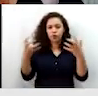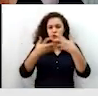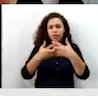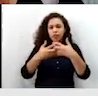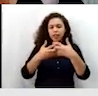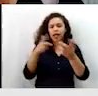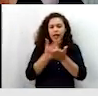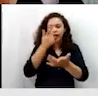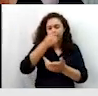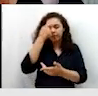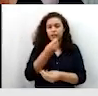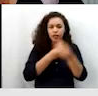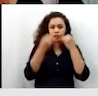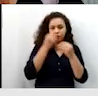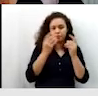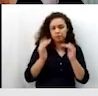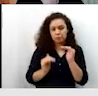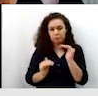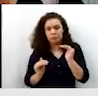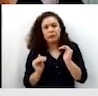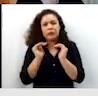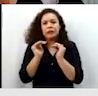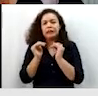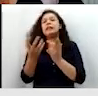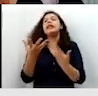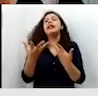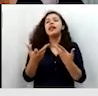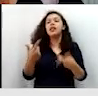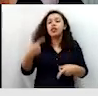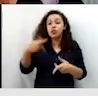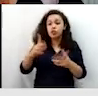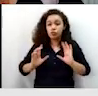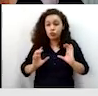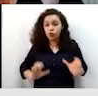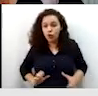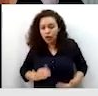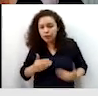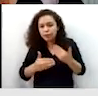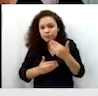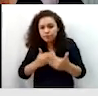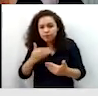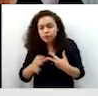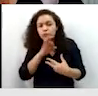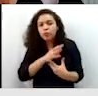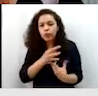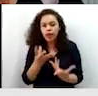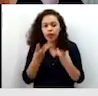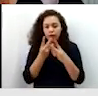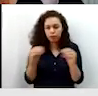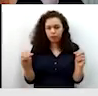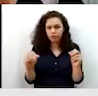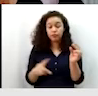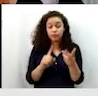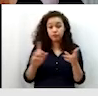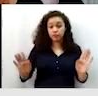compensar el consumo de alimentos y los puedan procesar todas esos azúcares. El tipo 2